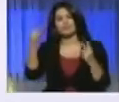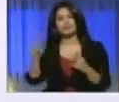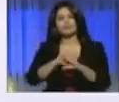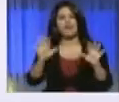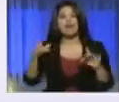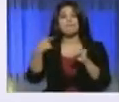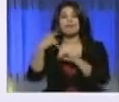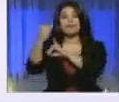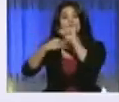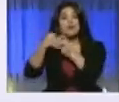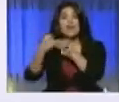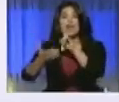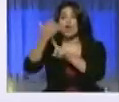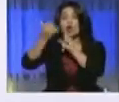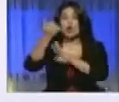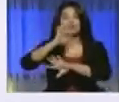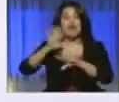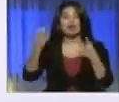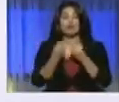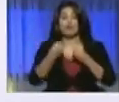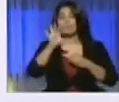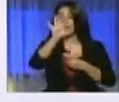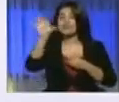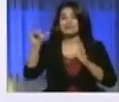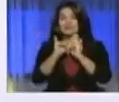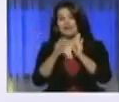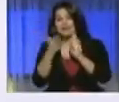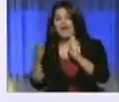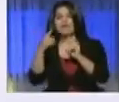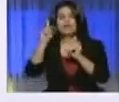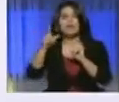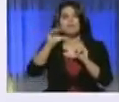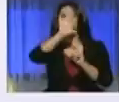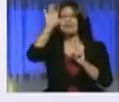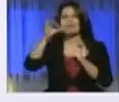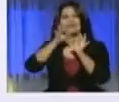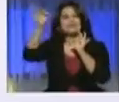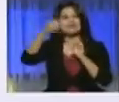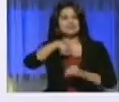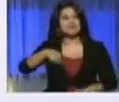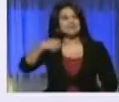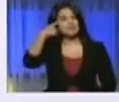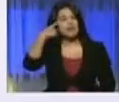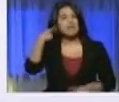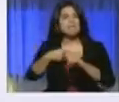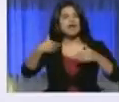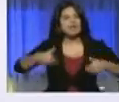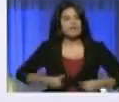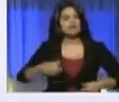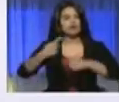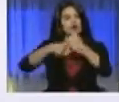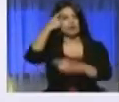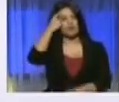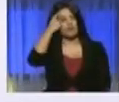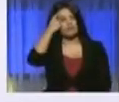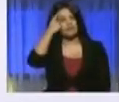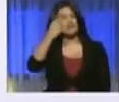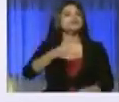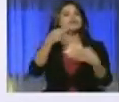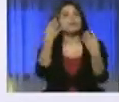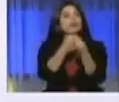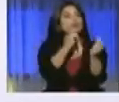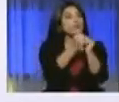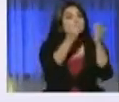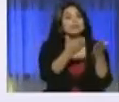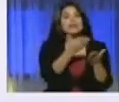internacionales con nuestros vecinos, con China, y bueno, todo el esfuerzo que hacemos todos los días con nuestros atletas que nos